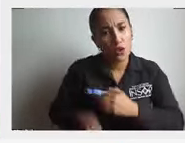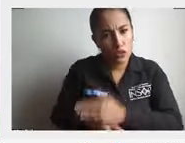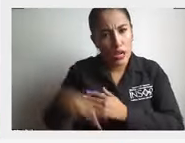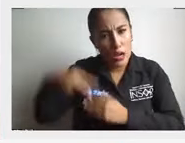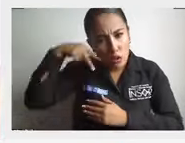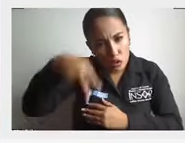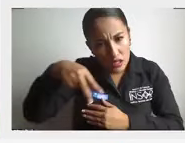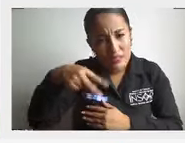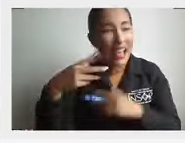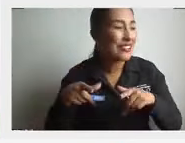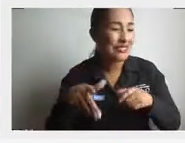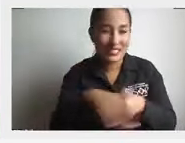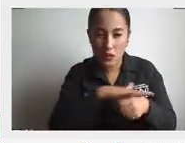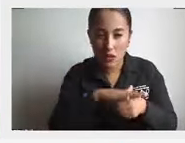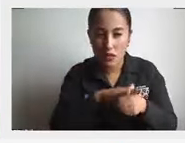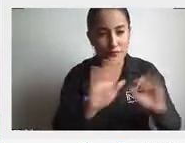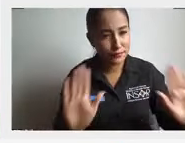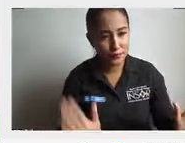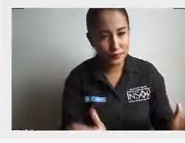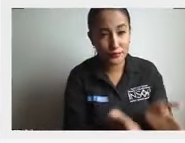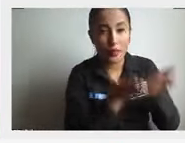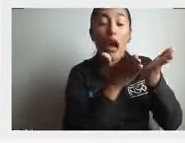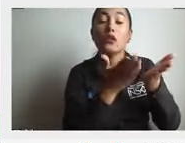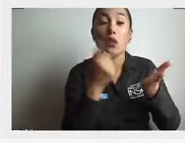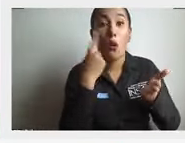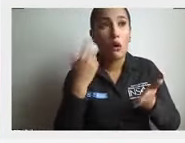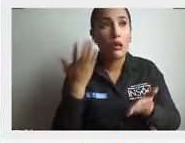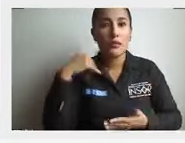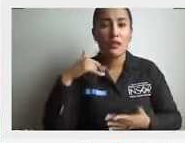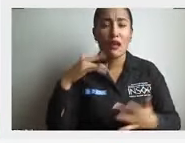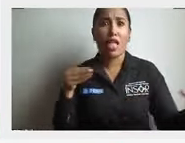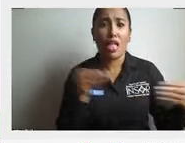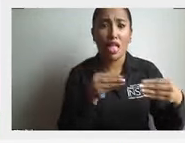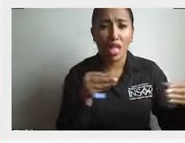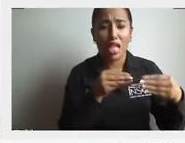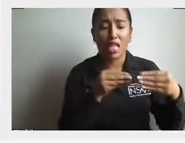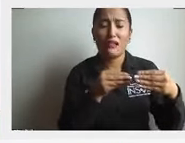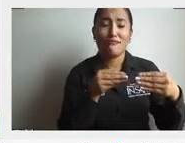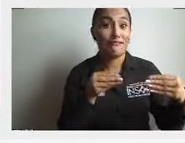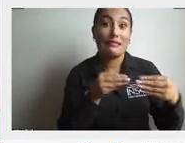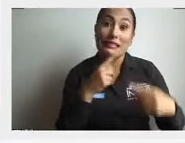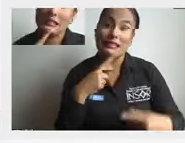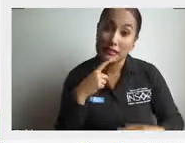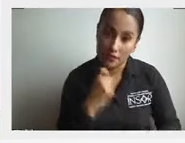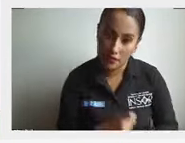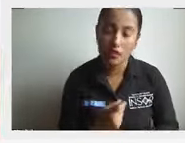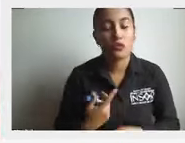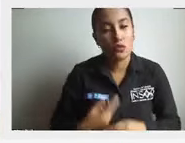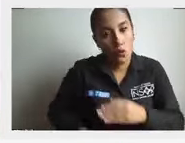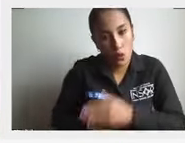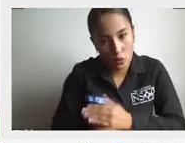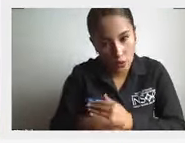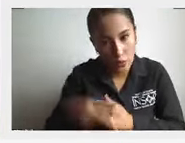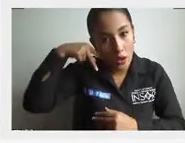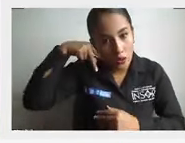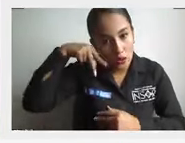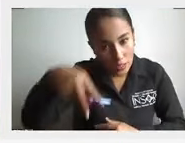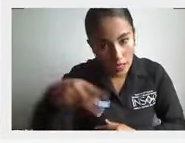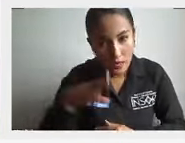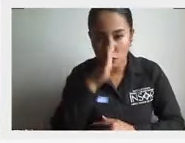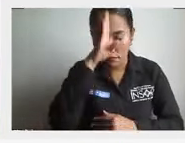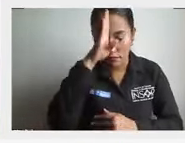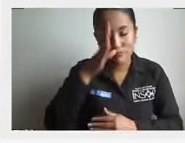emergencia, acomodarse bien, porque en eso sí tal vez va a ser difícil si no logramos tener esa rutina